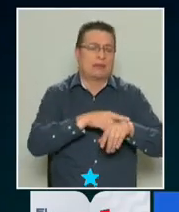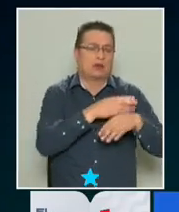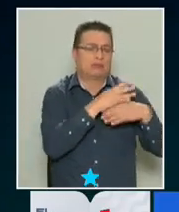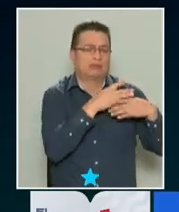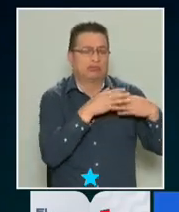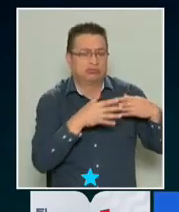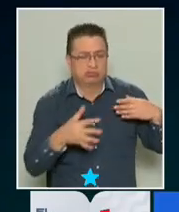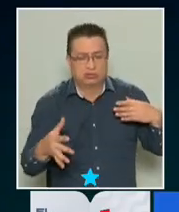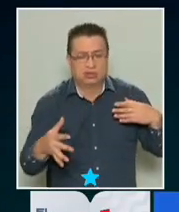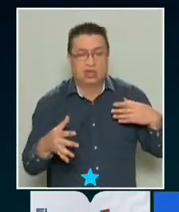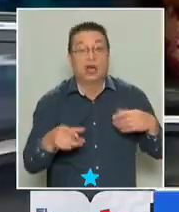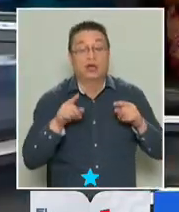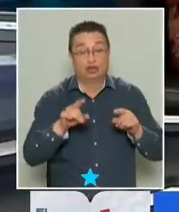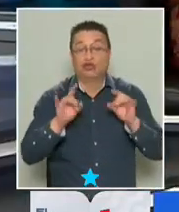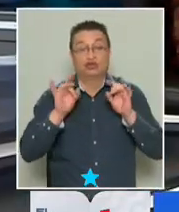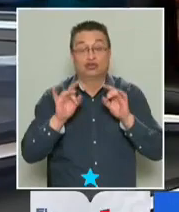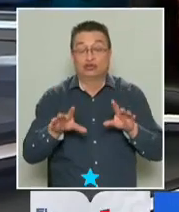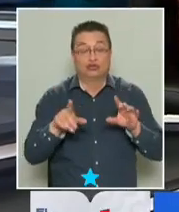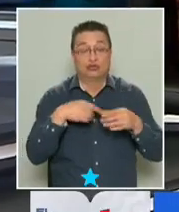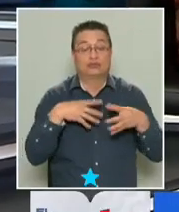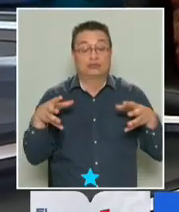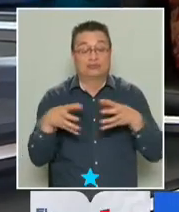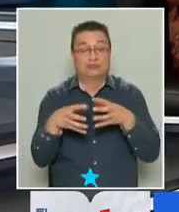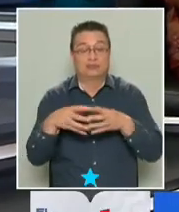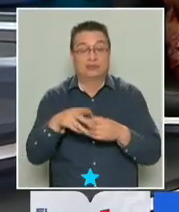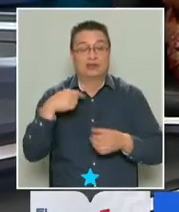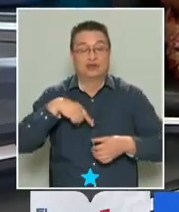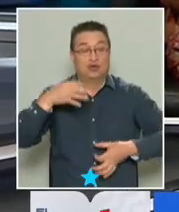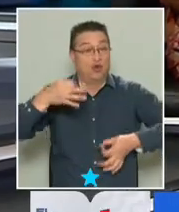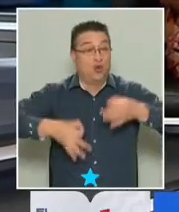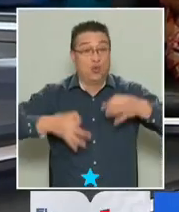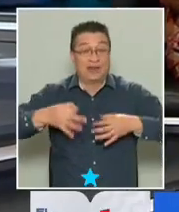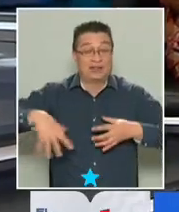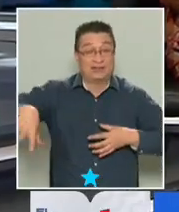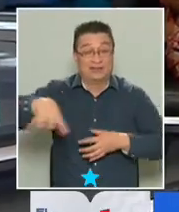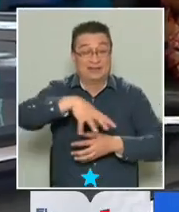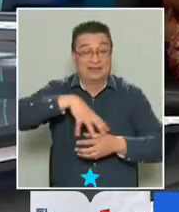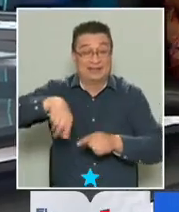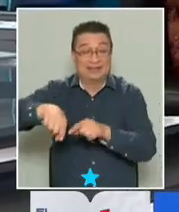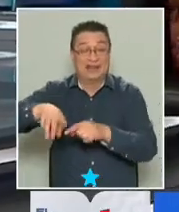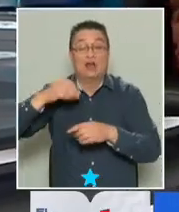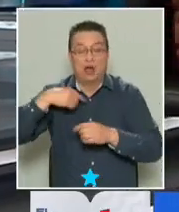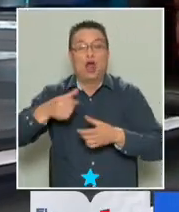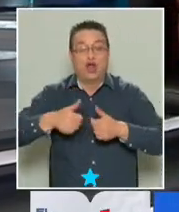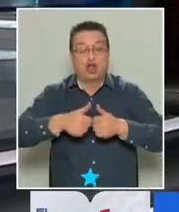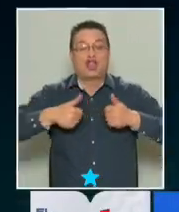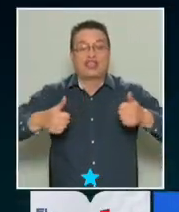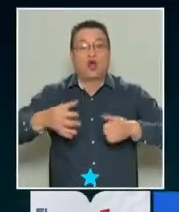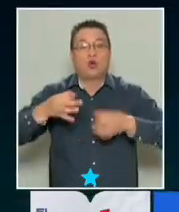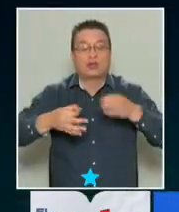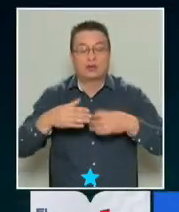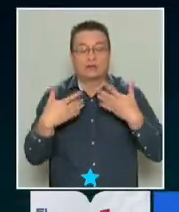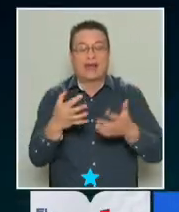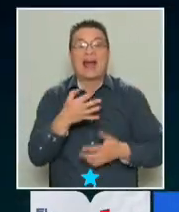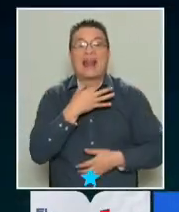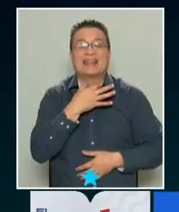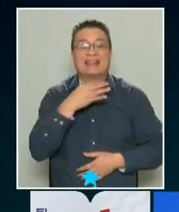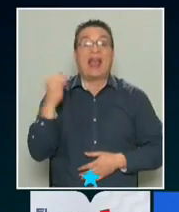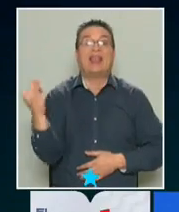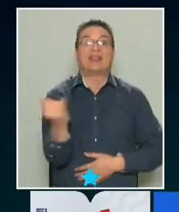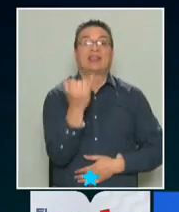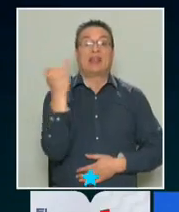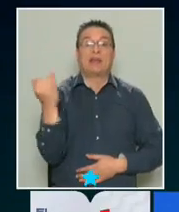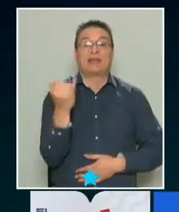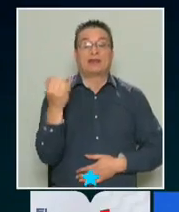y en un muy propio a la asociación de magistrados ha velado por un todo años que haya un consejo la justicia que les garantiza esta independencia que se